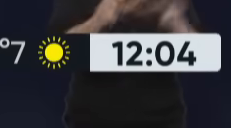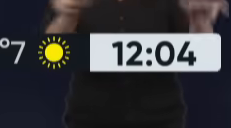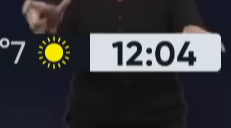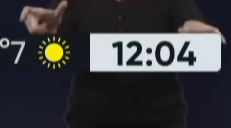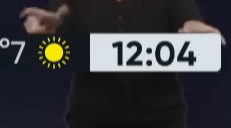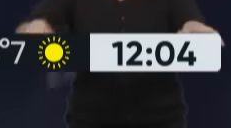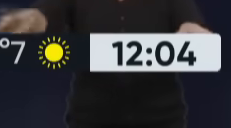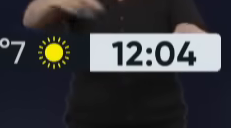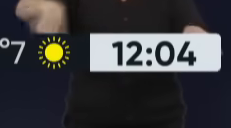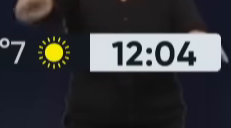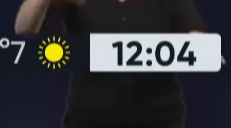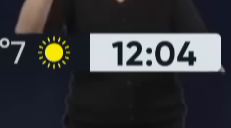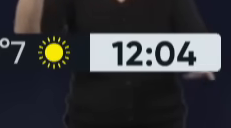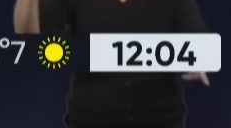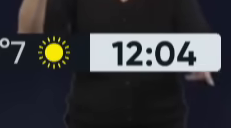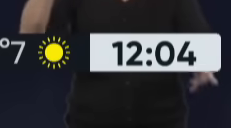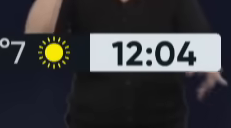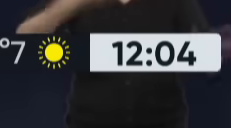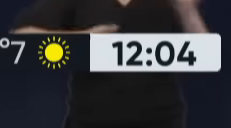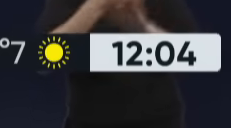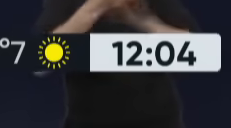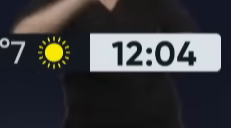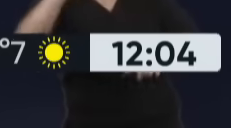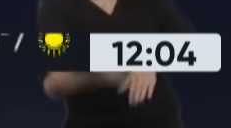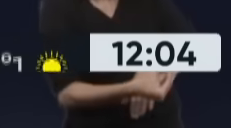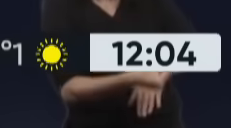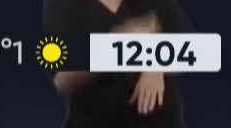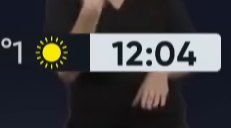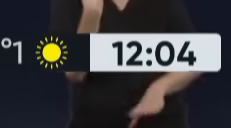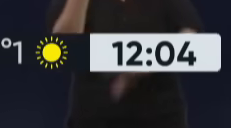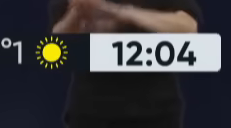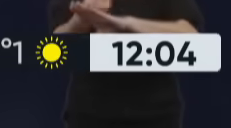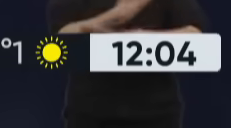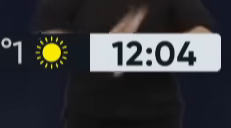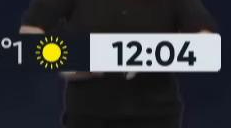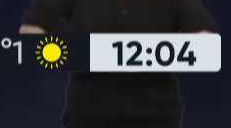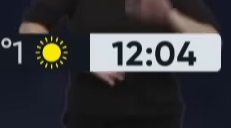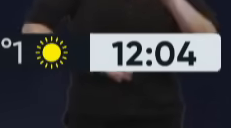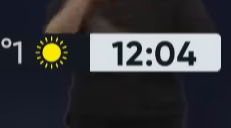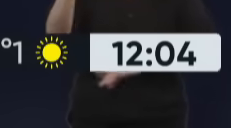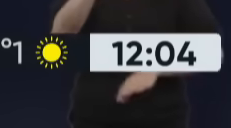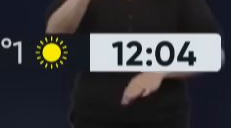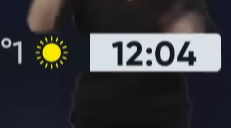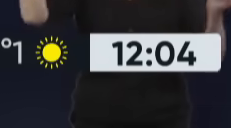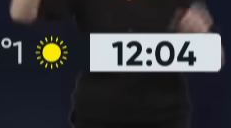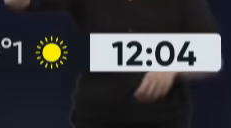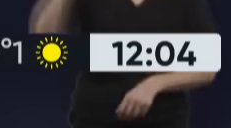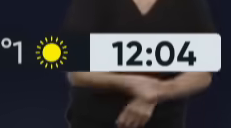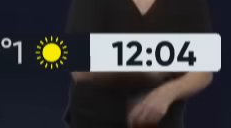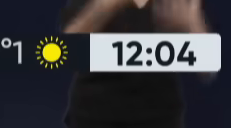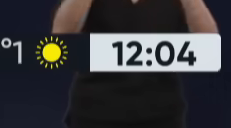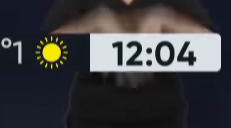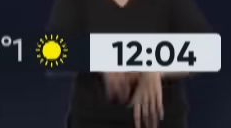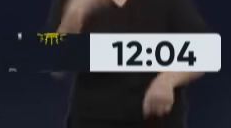tal vez esperaban que no gobernemos y que no ganemos las elecciones en el 2023. Muchos hicieron todo lo posible porque este